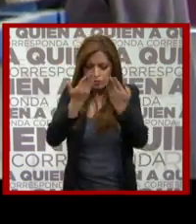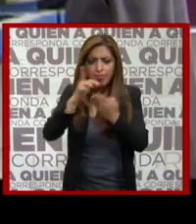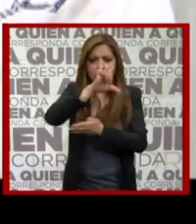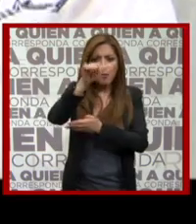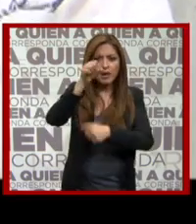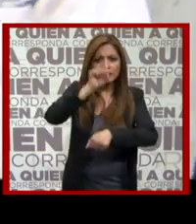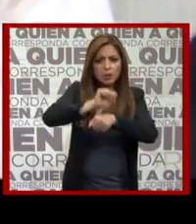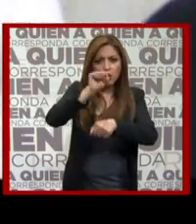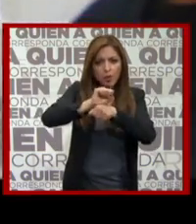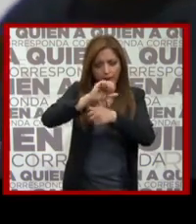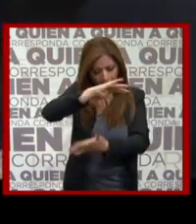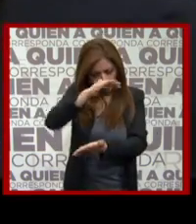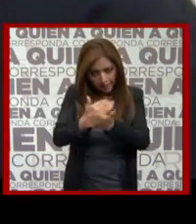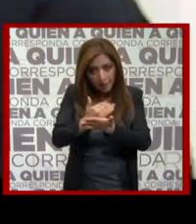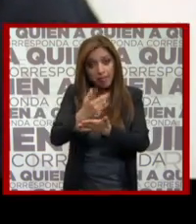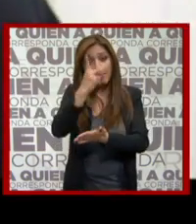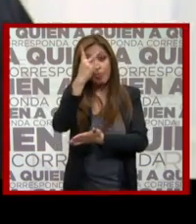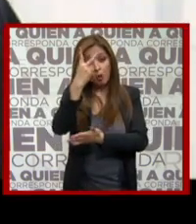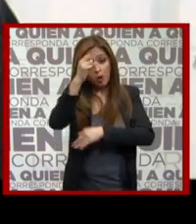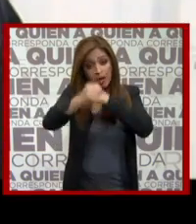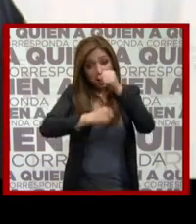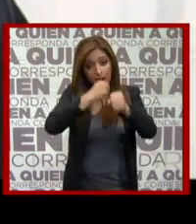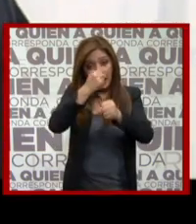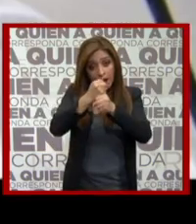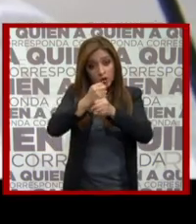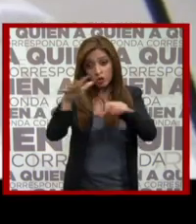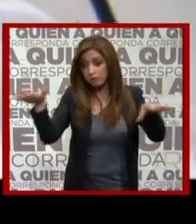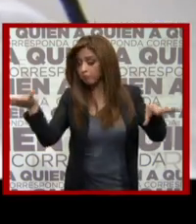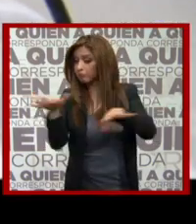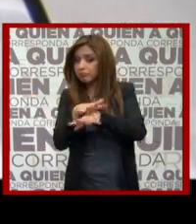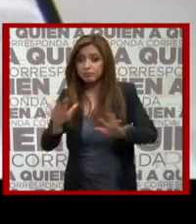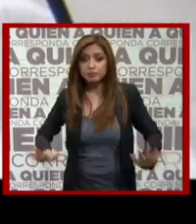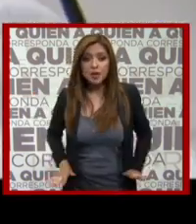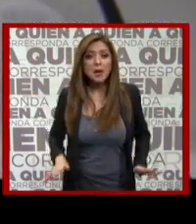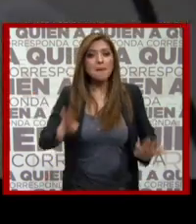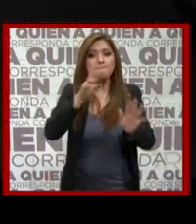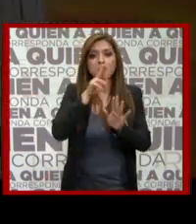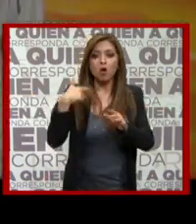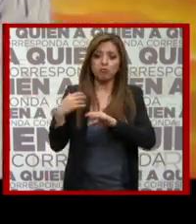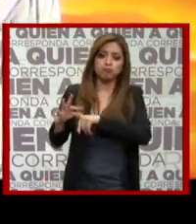secundaria. Después de 2 años, salió de esta correccional para trabajar con